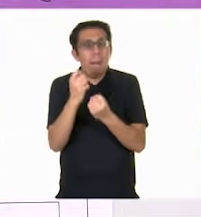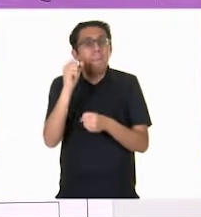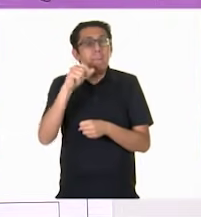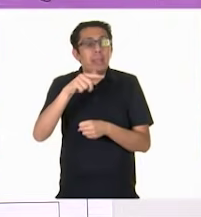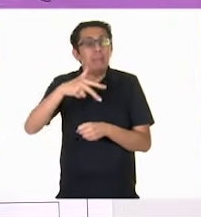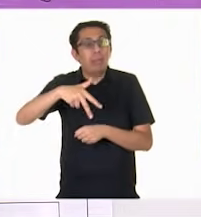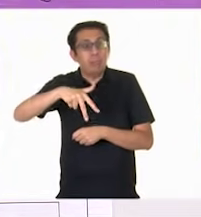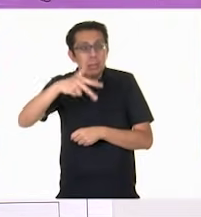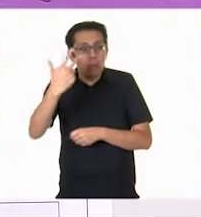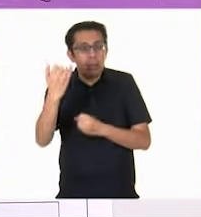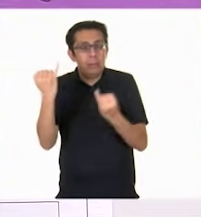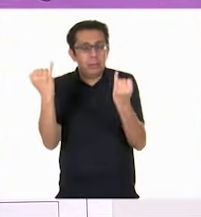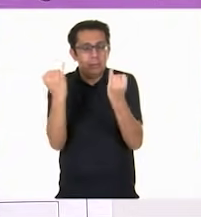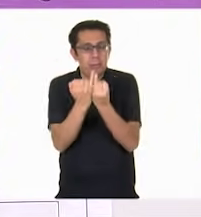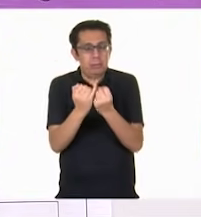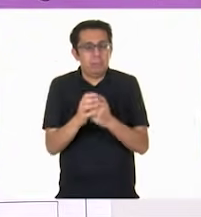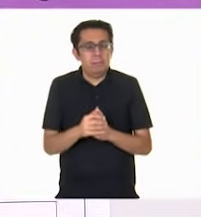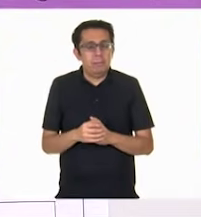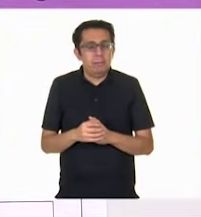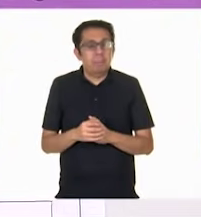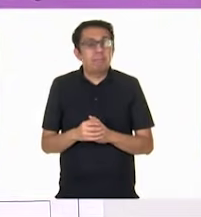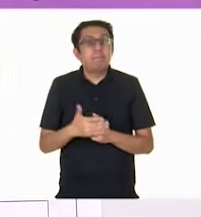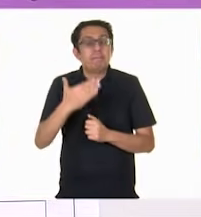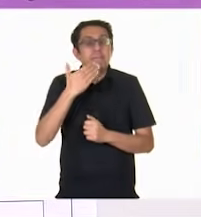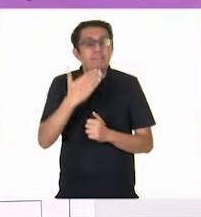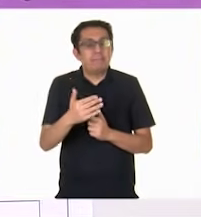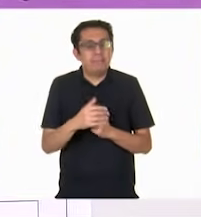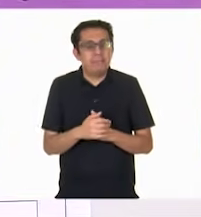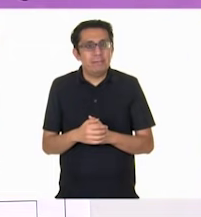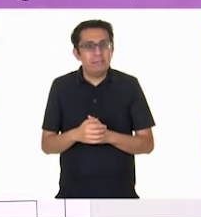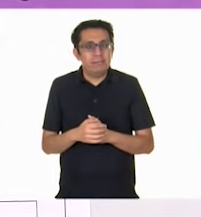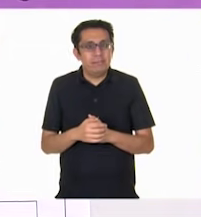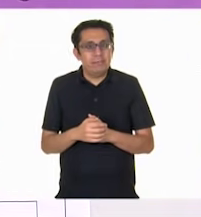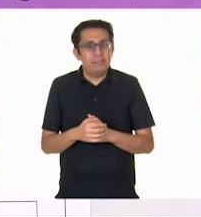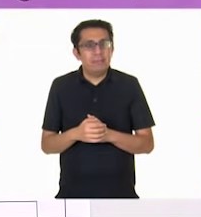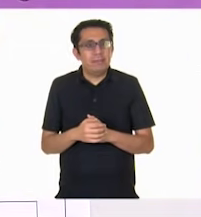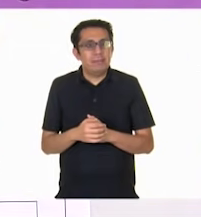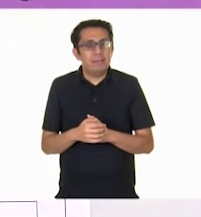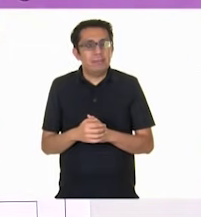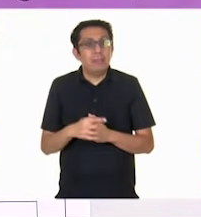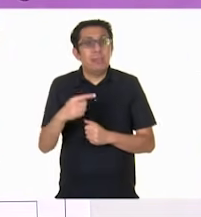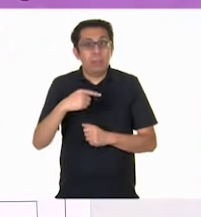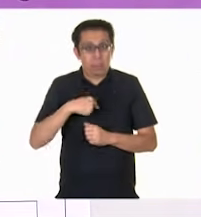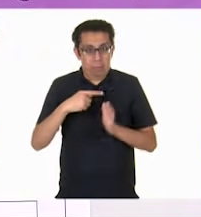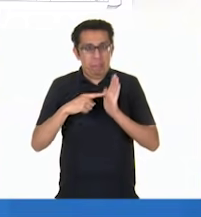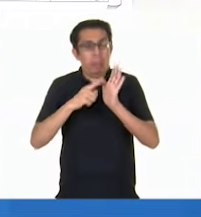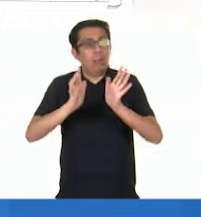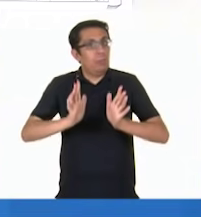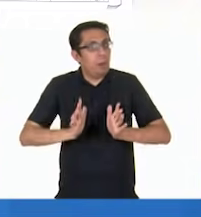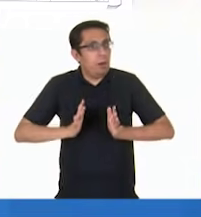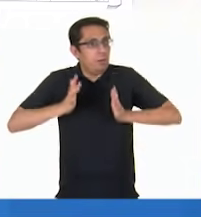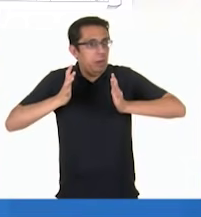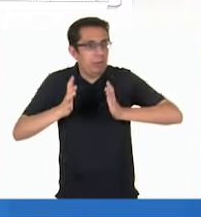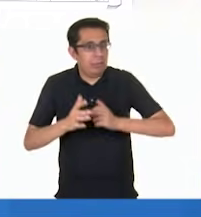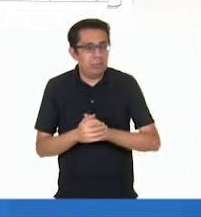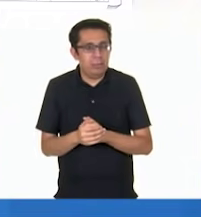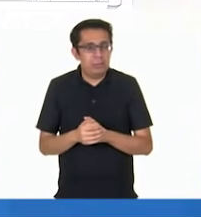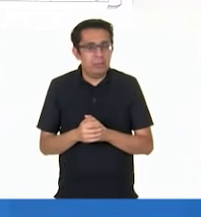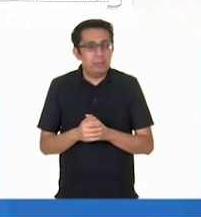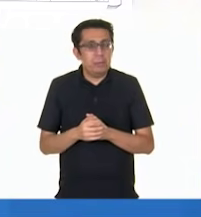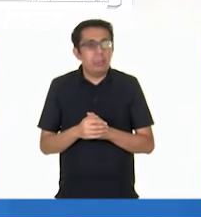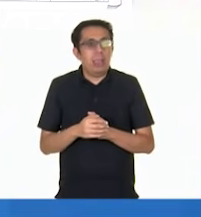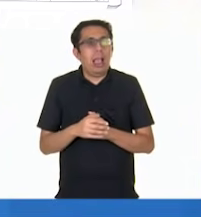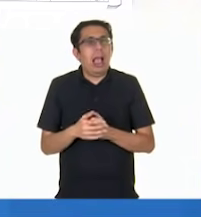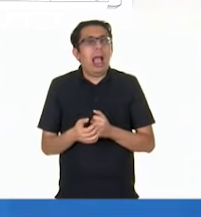El 13. Ajá. Muy bien. Les tengo una sorpresa. Ajá. Algunos